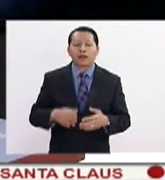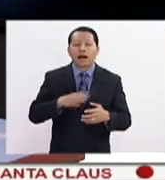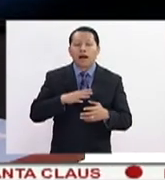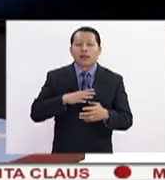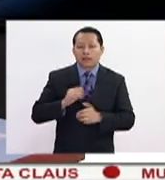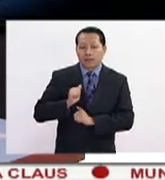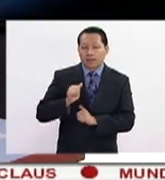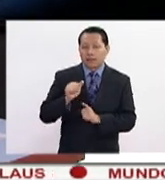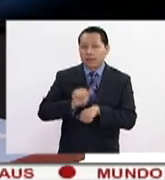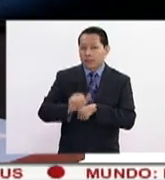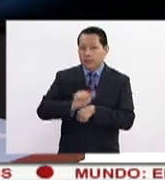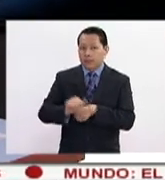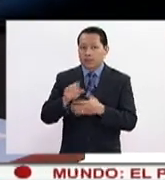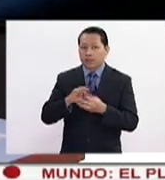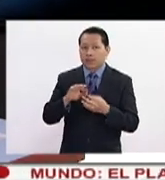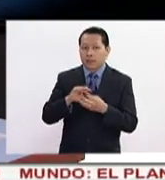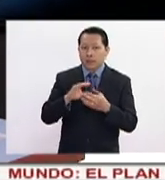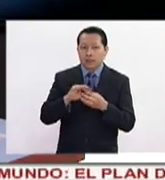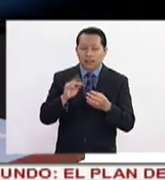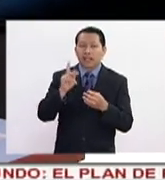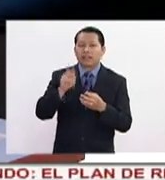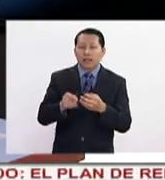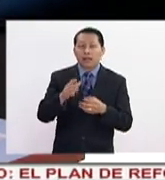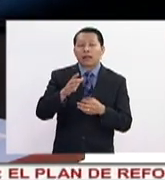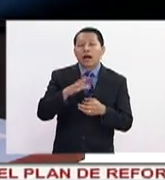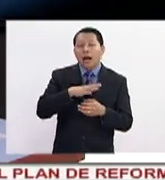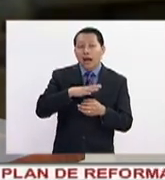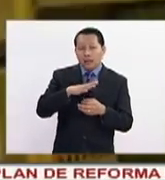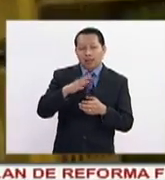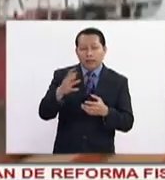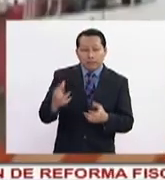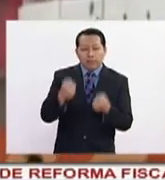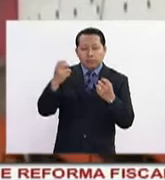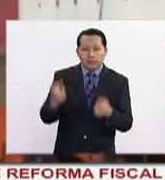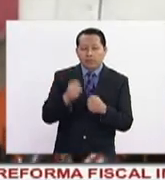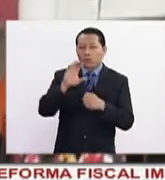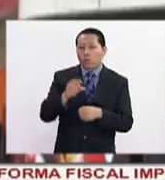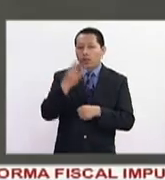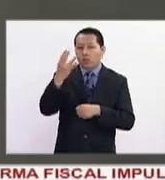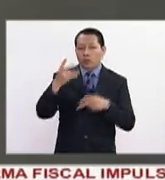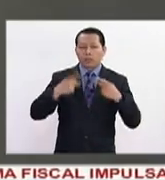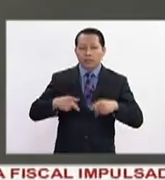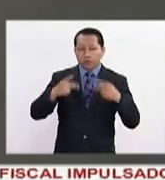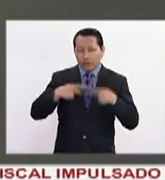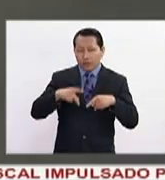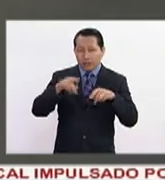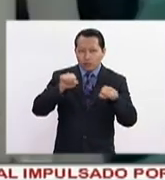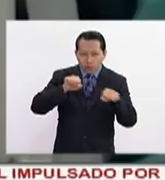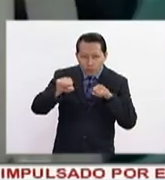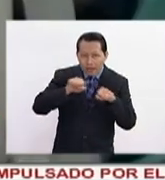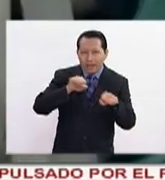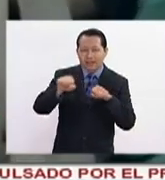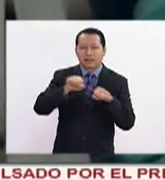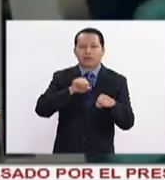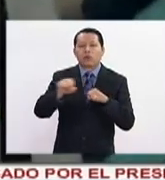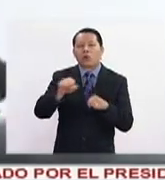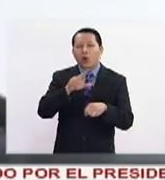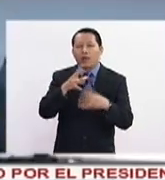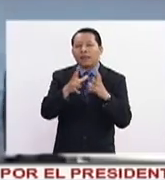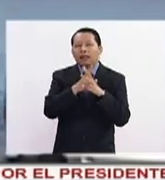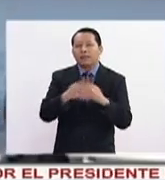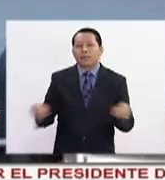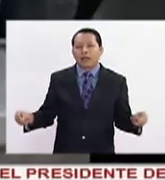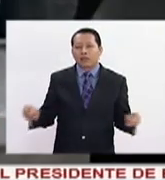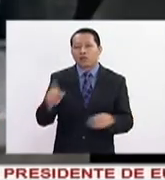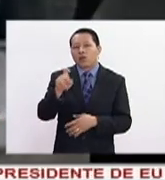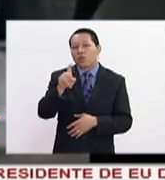Armada de Argentina informó que dio por concluida la operación de rescate de los 44 tripulantes del submarino Ara San Juan, que desapareció